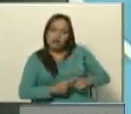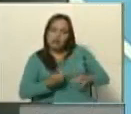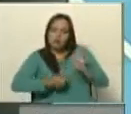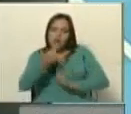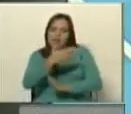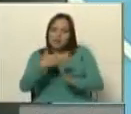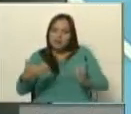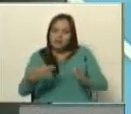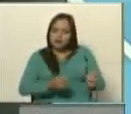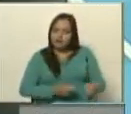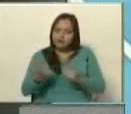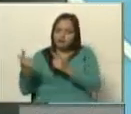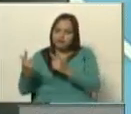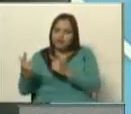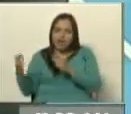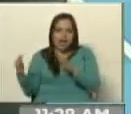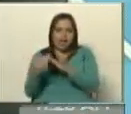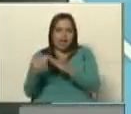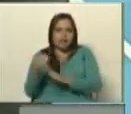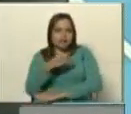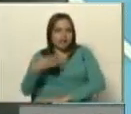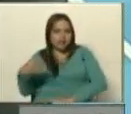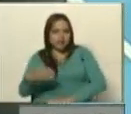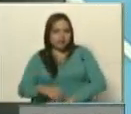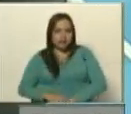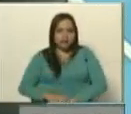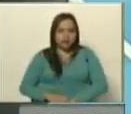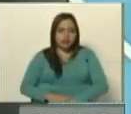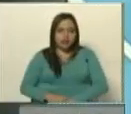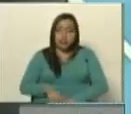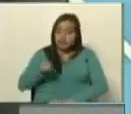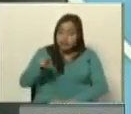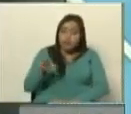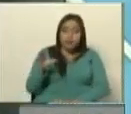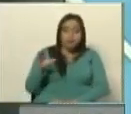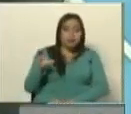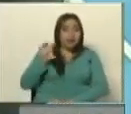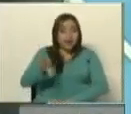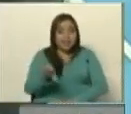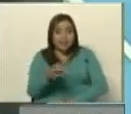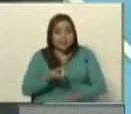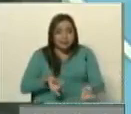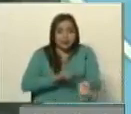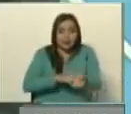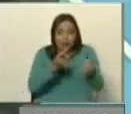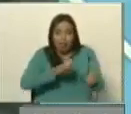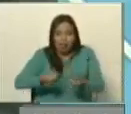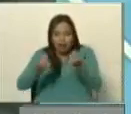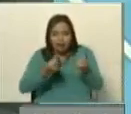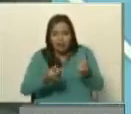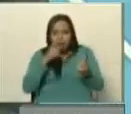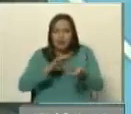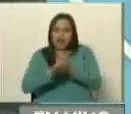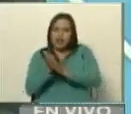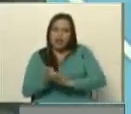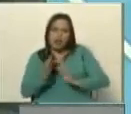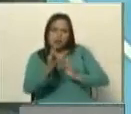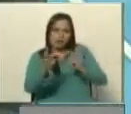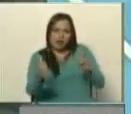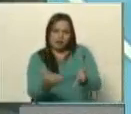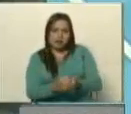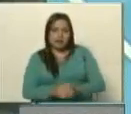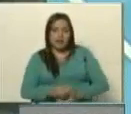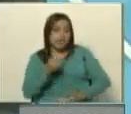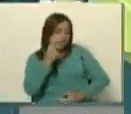es para el Pentágono? En un país en crisis, un país que todavía no ha salido de la pandemia. Donde se dice, por cierto, que se venden